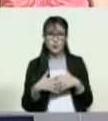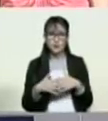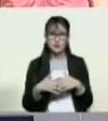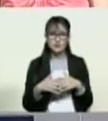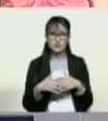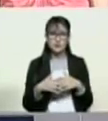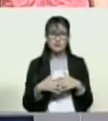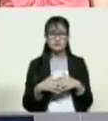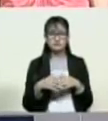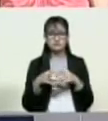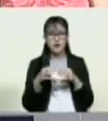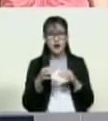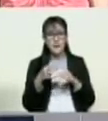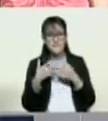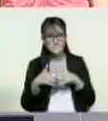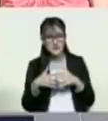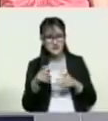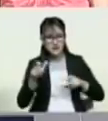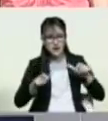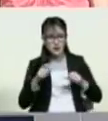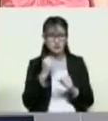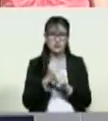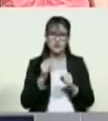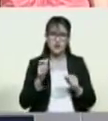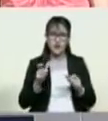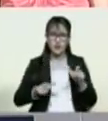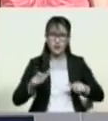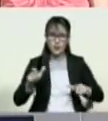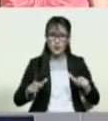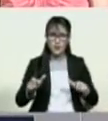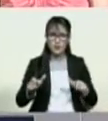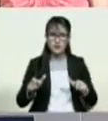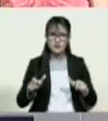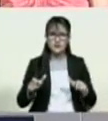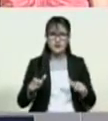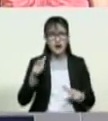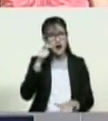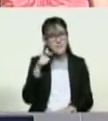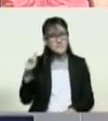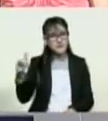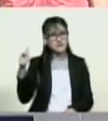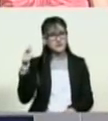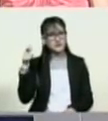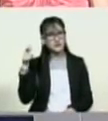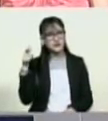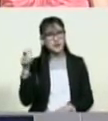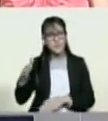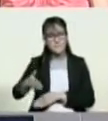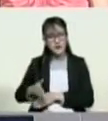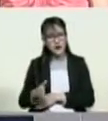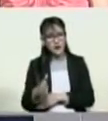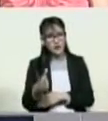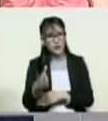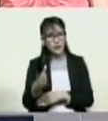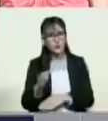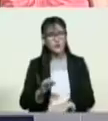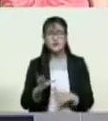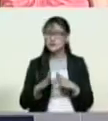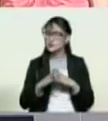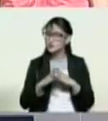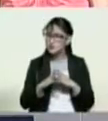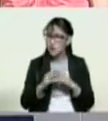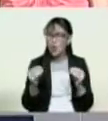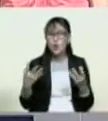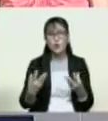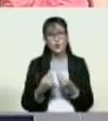red de empresarios, está la red de los trabajadores, está la red de los campesinos, está la red de los pescadores, todos y